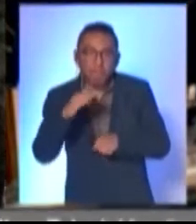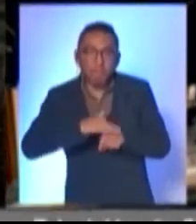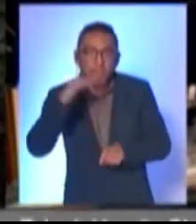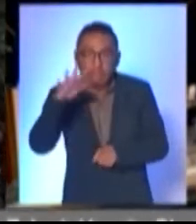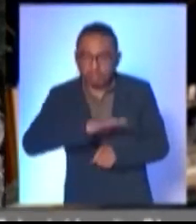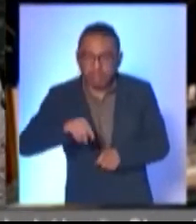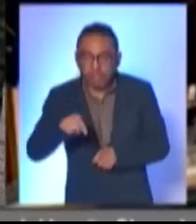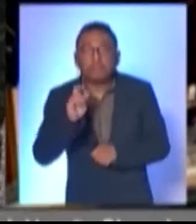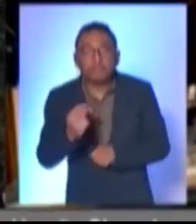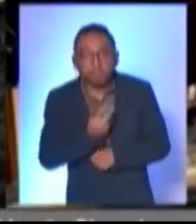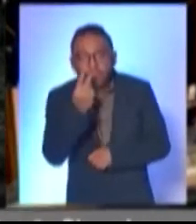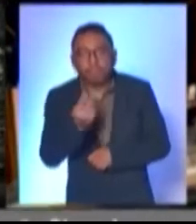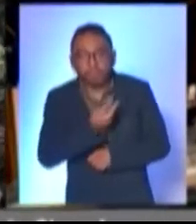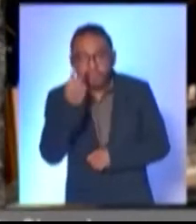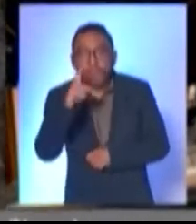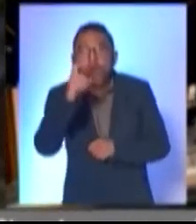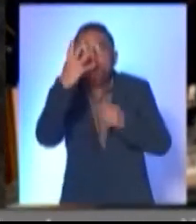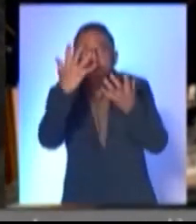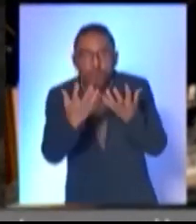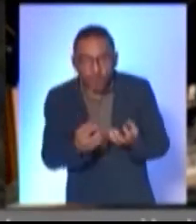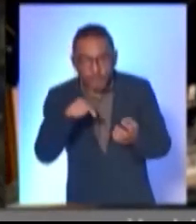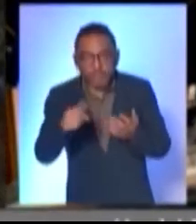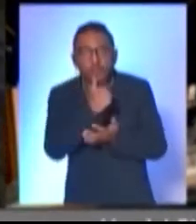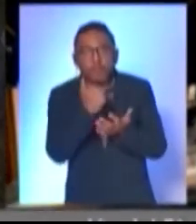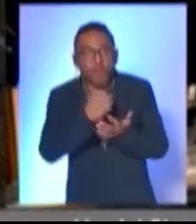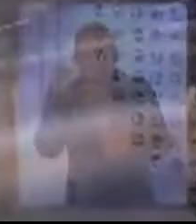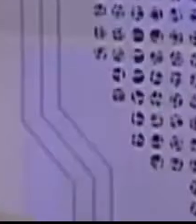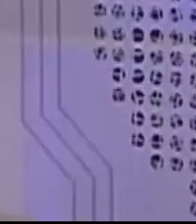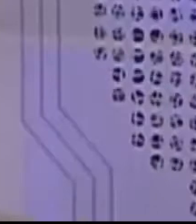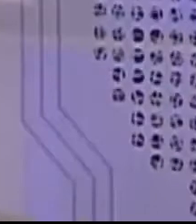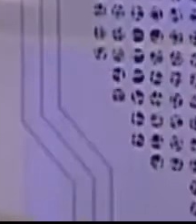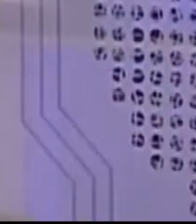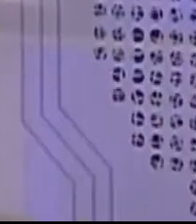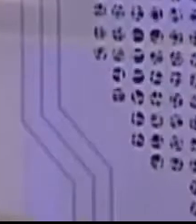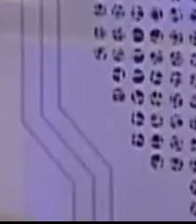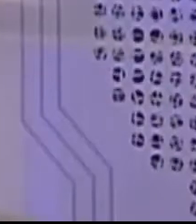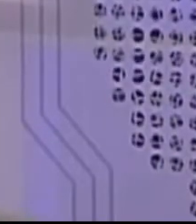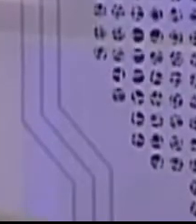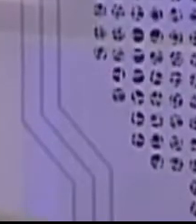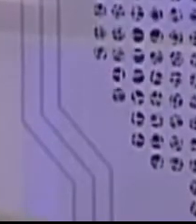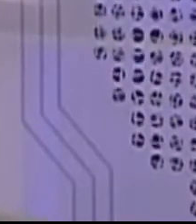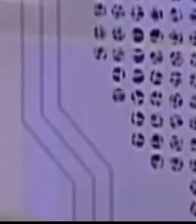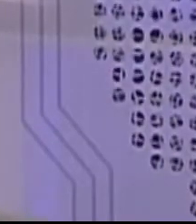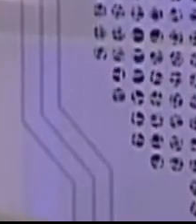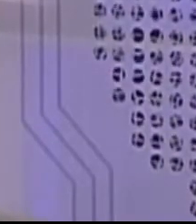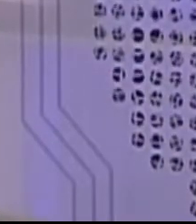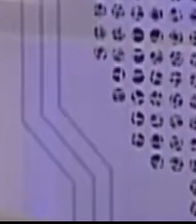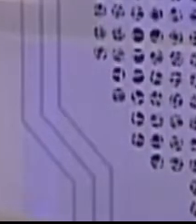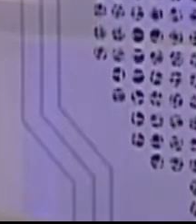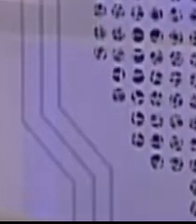que brinda oxígeno y capta agua para la ciudad de Morelia. Nosotros hacemos una pausa, regresamos con más.